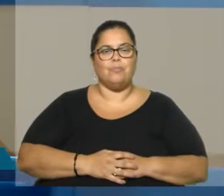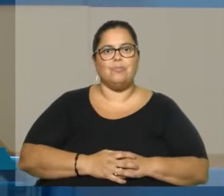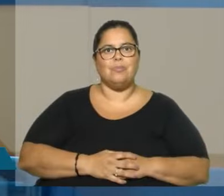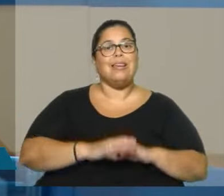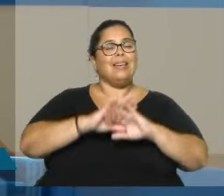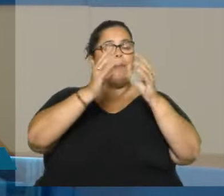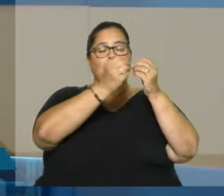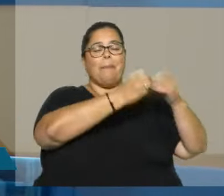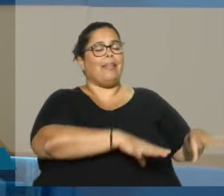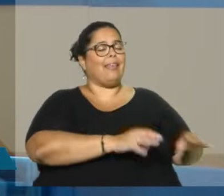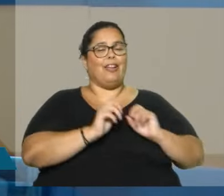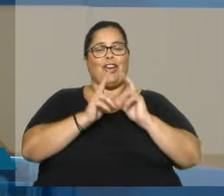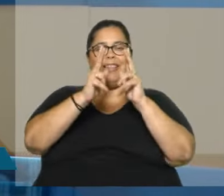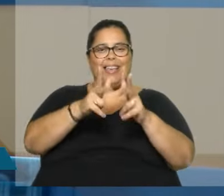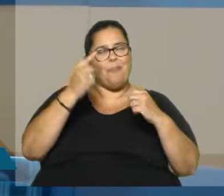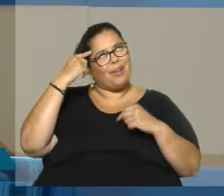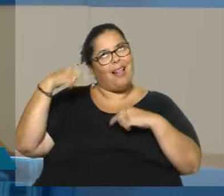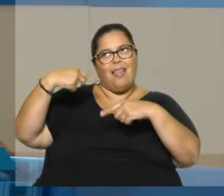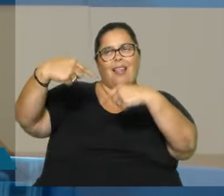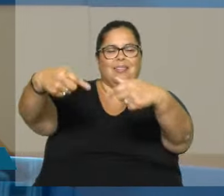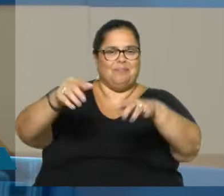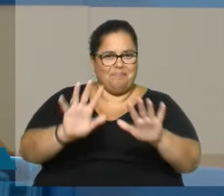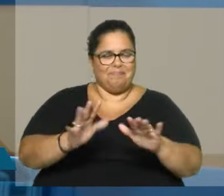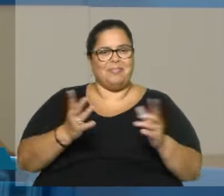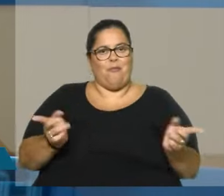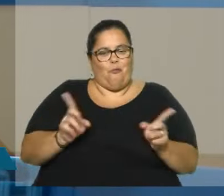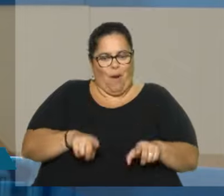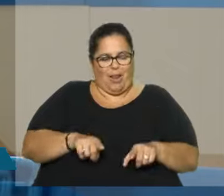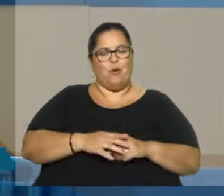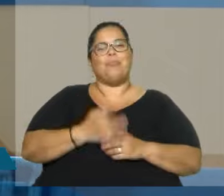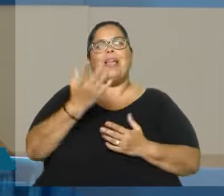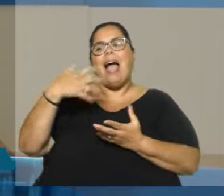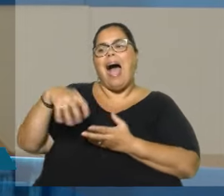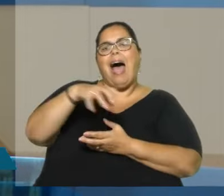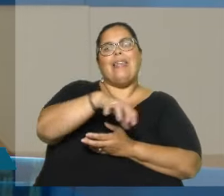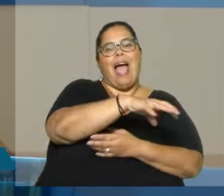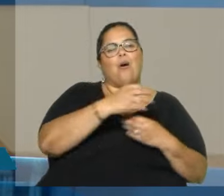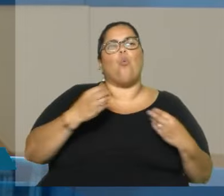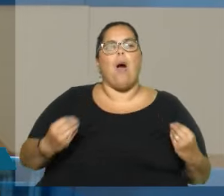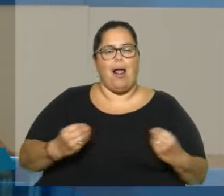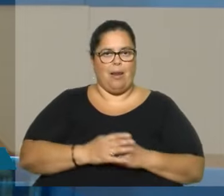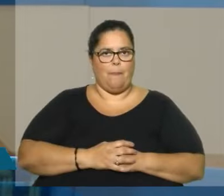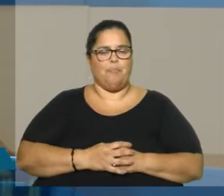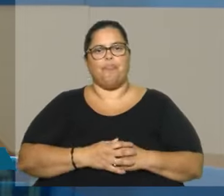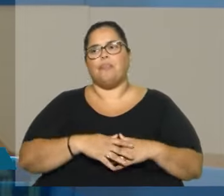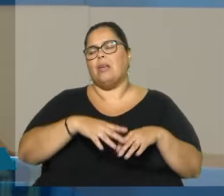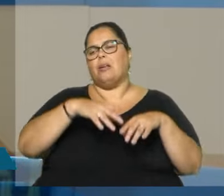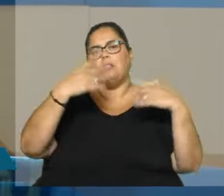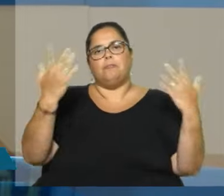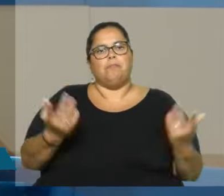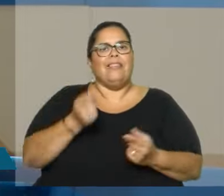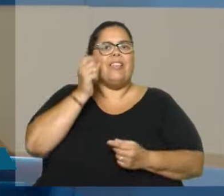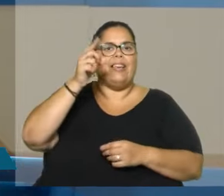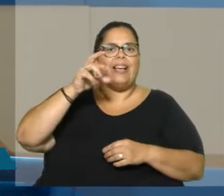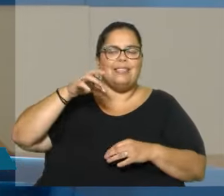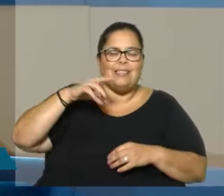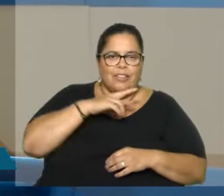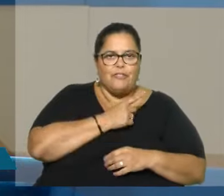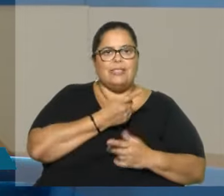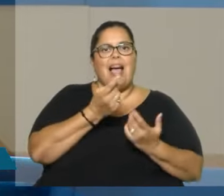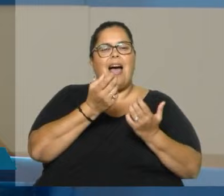los decía porque me lleva a este tema eh semiconductores Inteligencia artificial flujos de d energías limpias